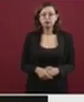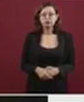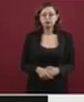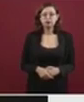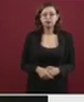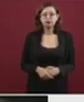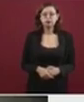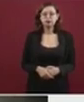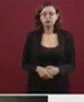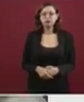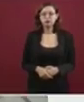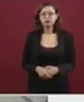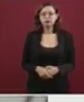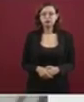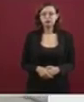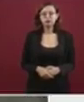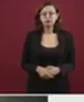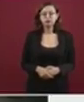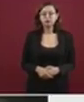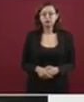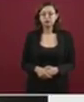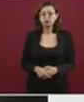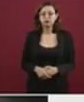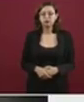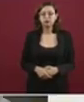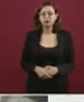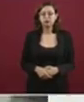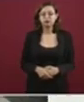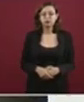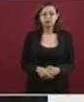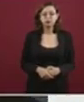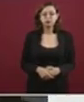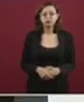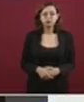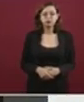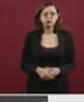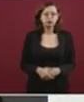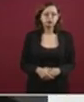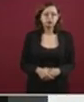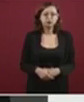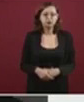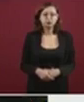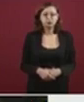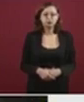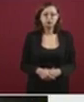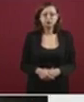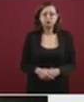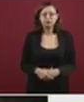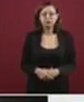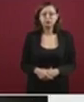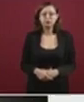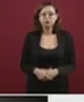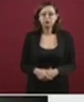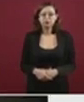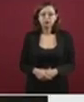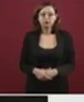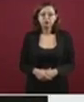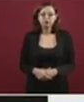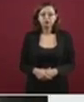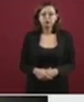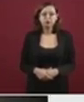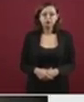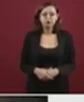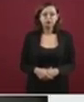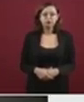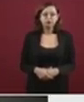voz de incluso los otros secretarios que están invitados y que acompañaron al presidente